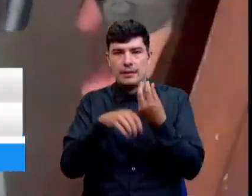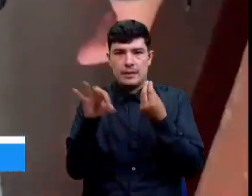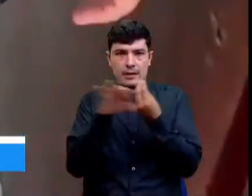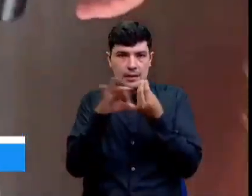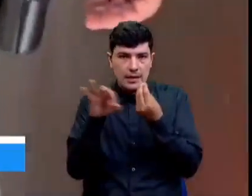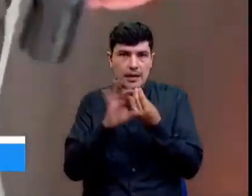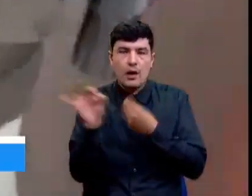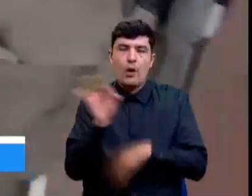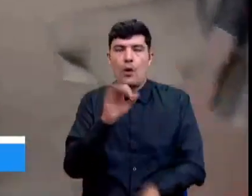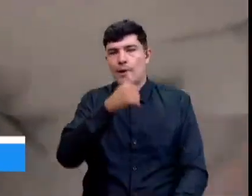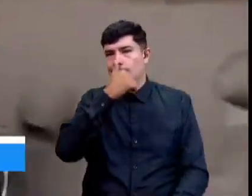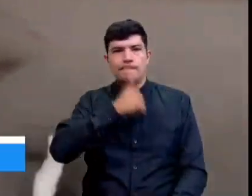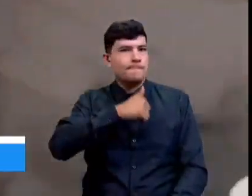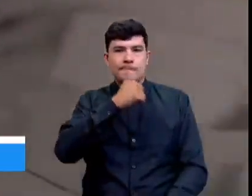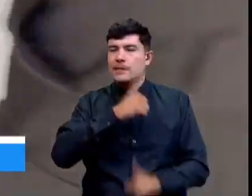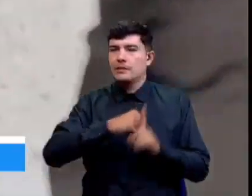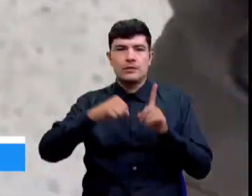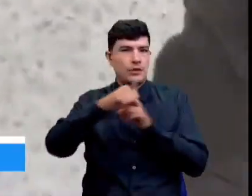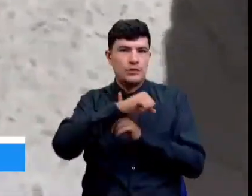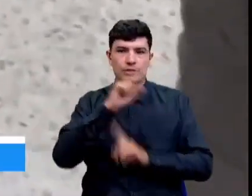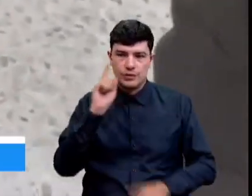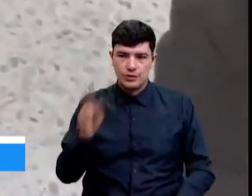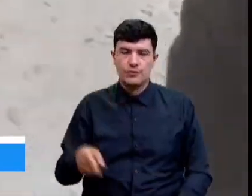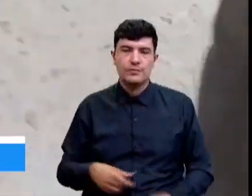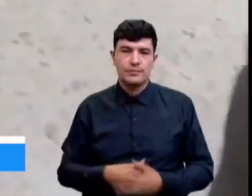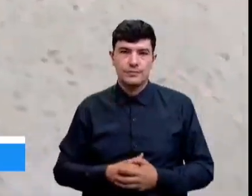e intolerancia social.